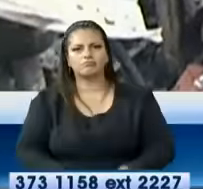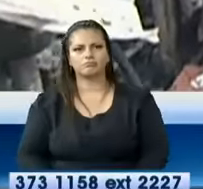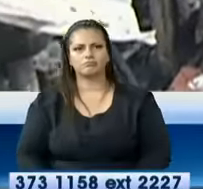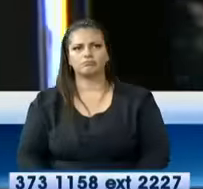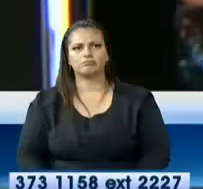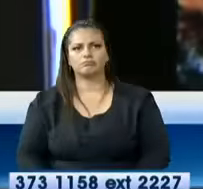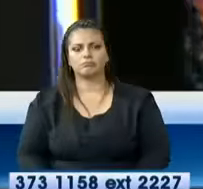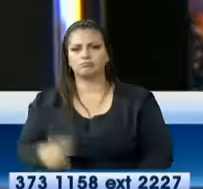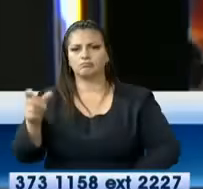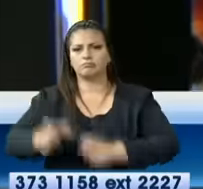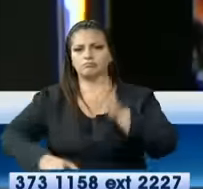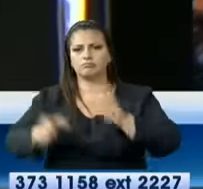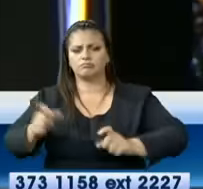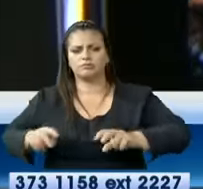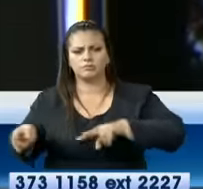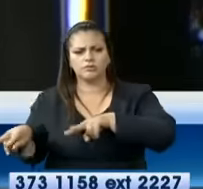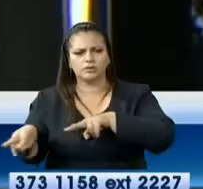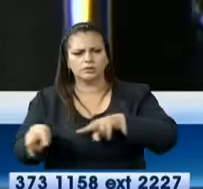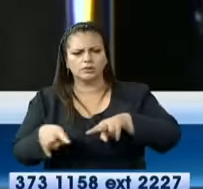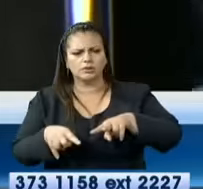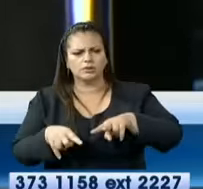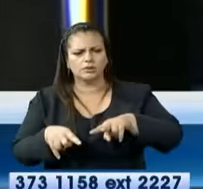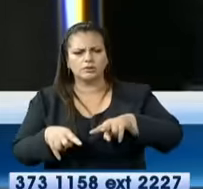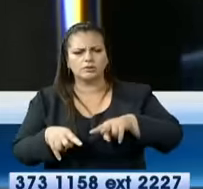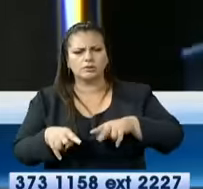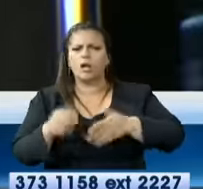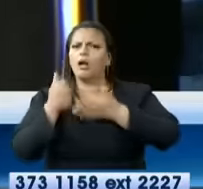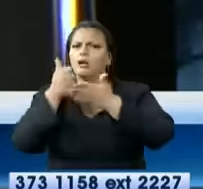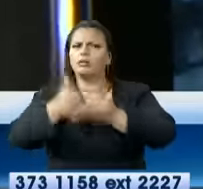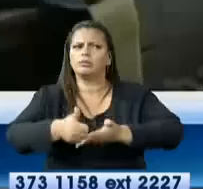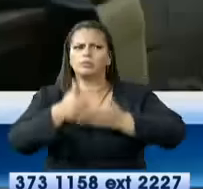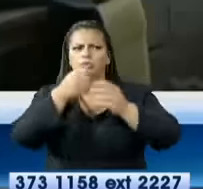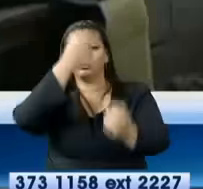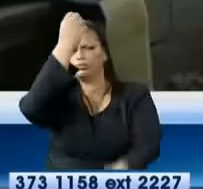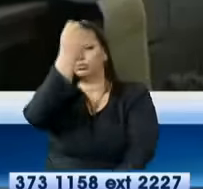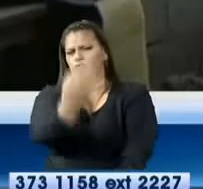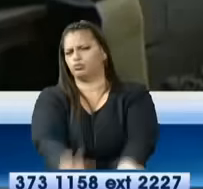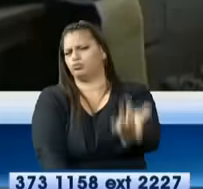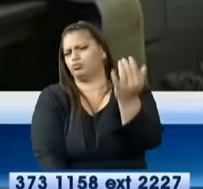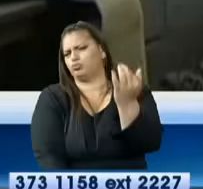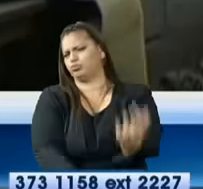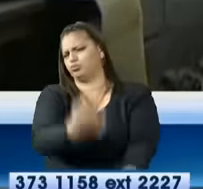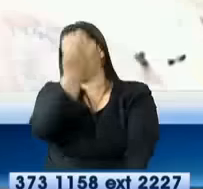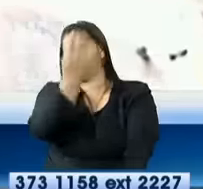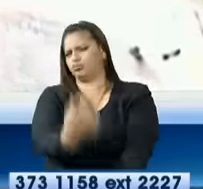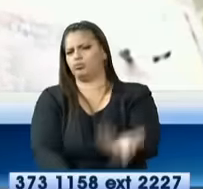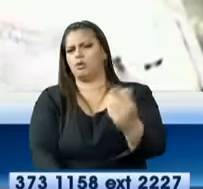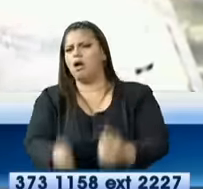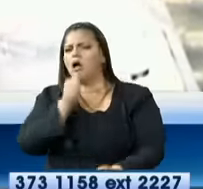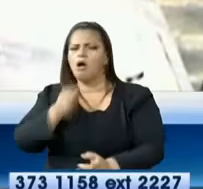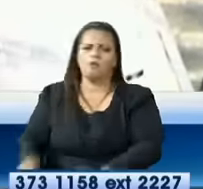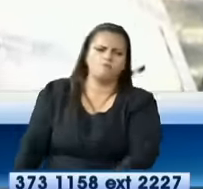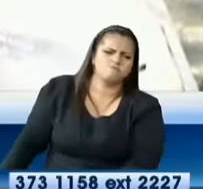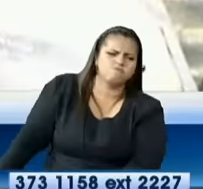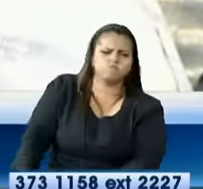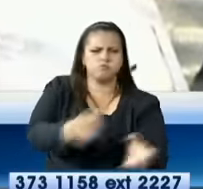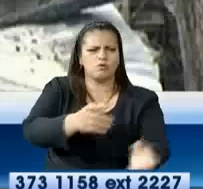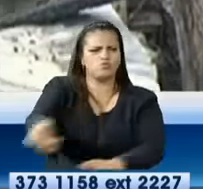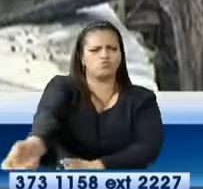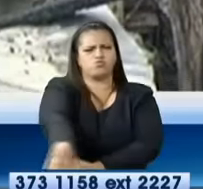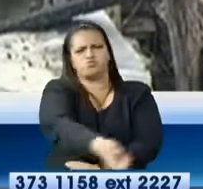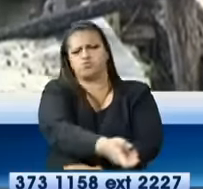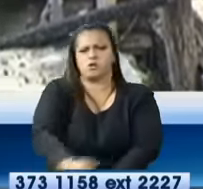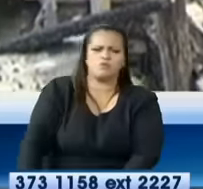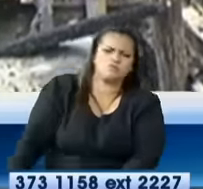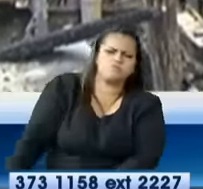se solidarizaron con el afectado y mientras el fuego abarcaba más y más la vivienda, con aguas, tanques y mangueras, trataban de aplacar